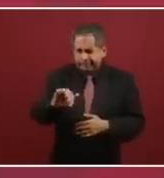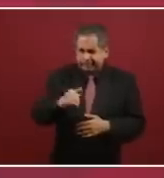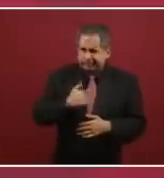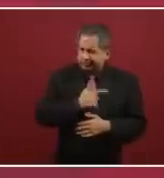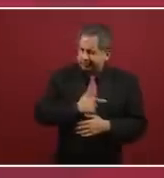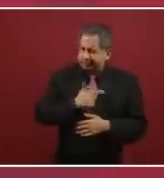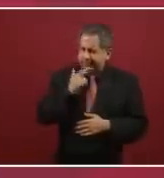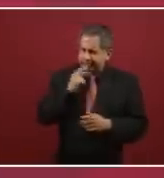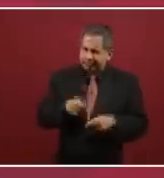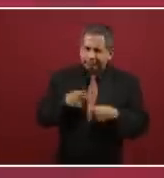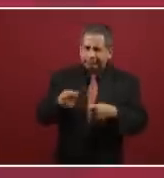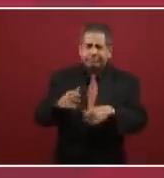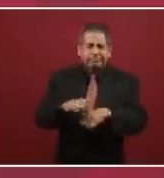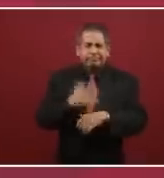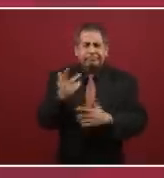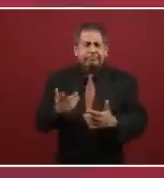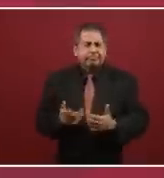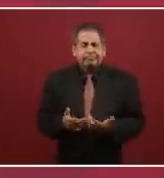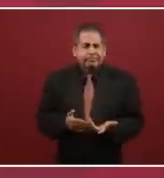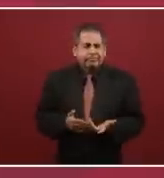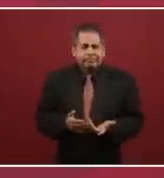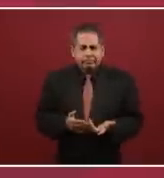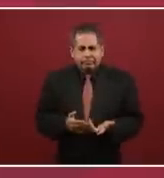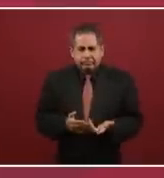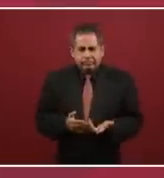me gustaría más porque